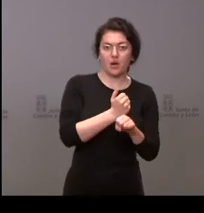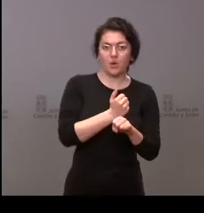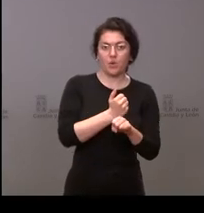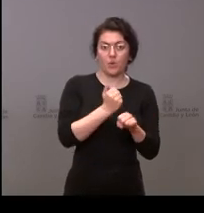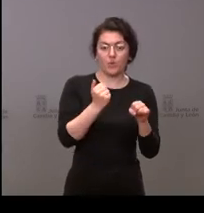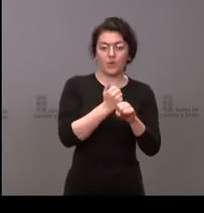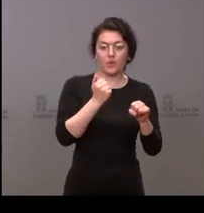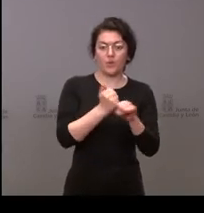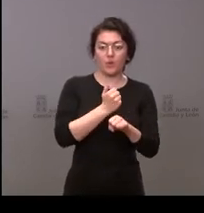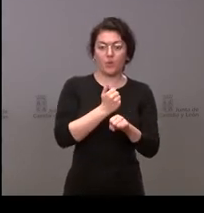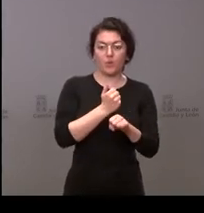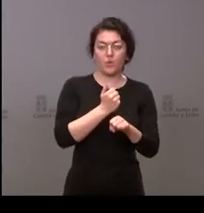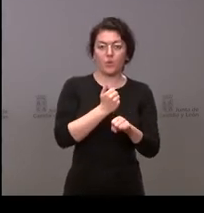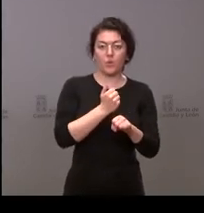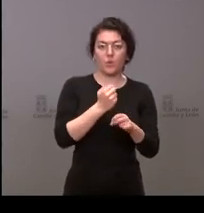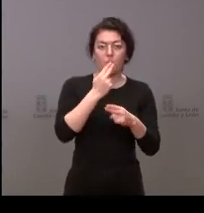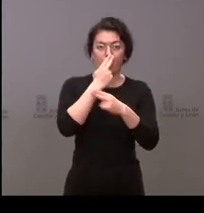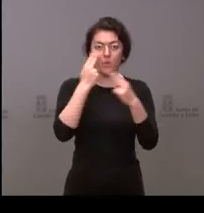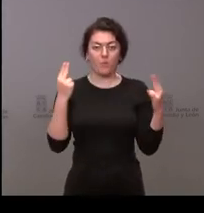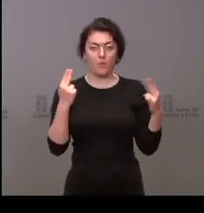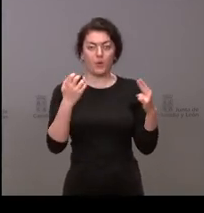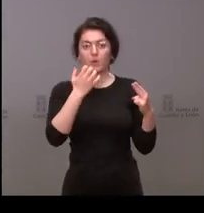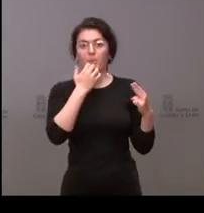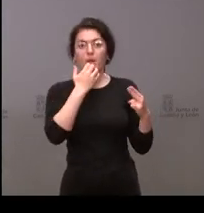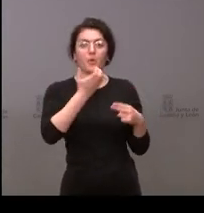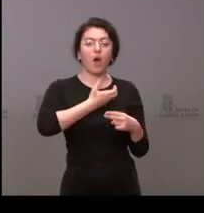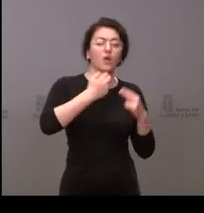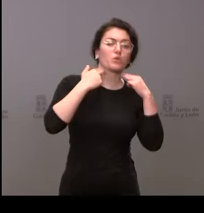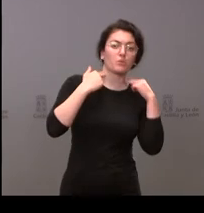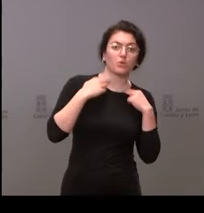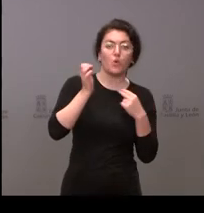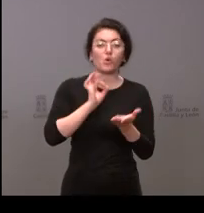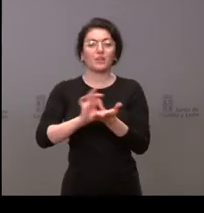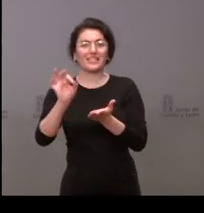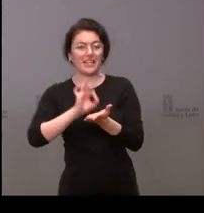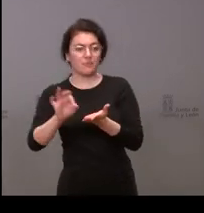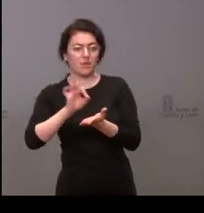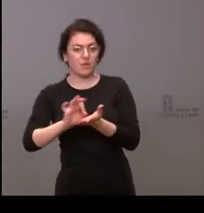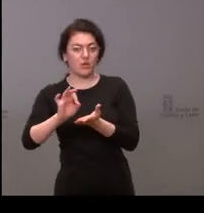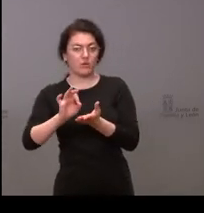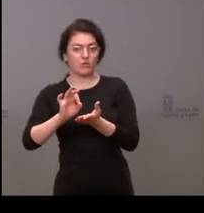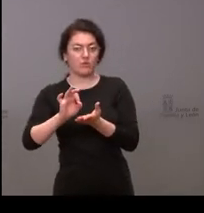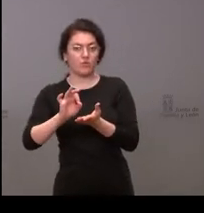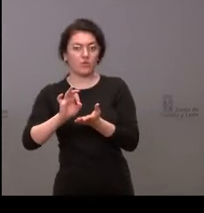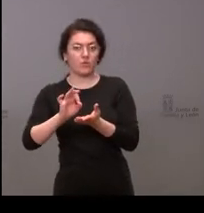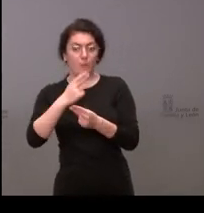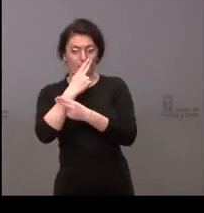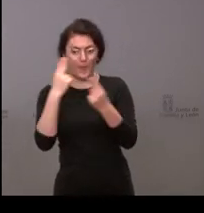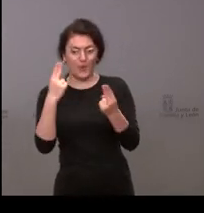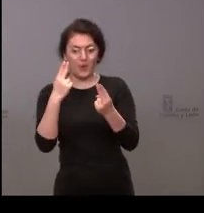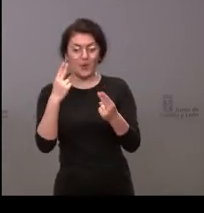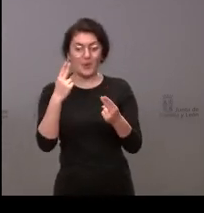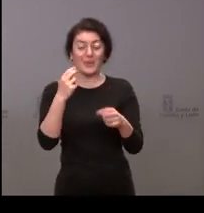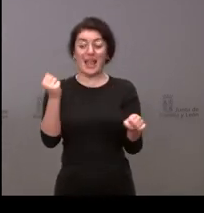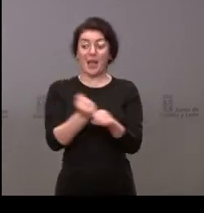la junta de castilla y léon vienen las delegaciones territorial o en los servicios territoriales por ejemplo los empleados públicos van a tener